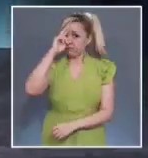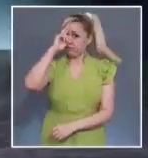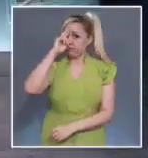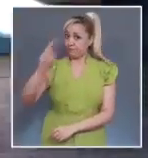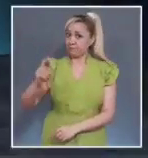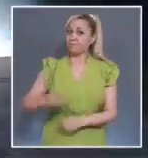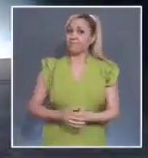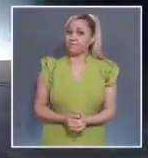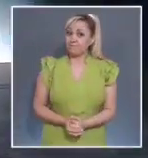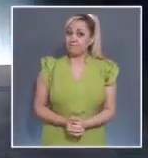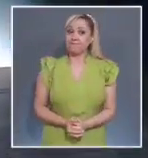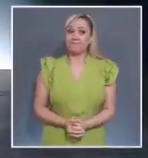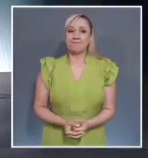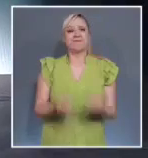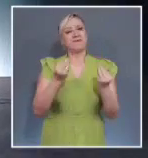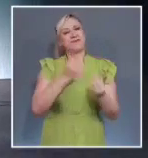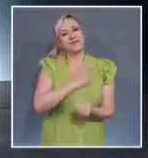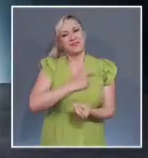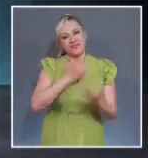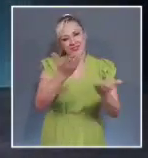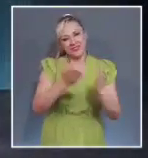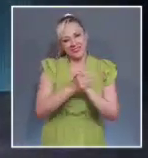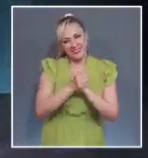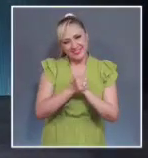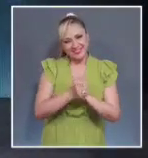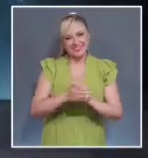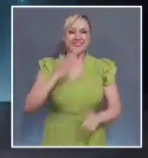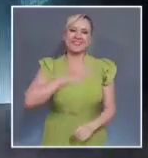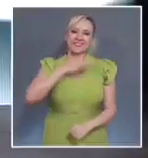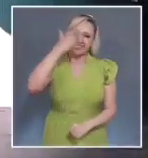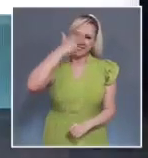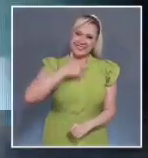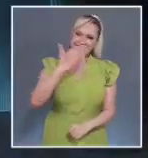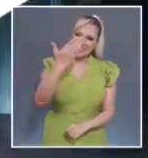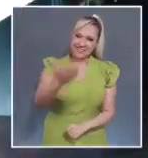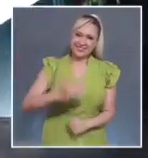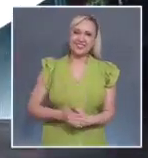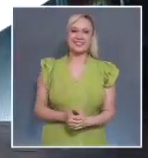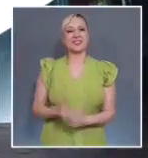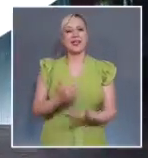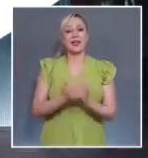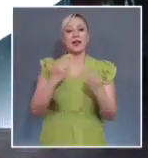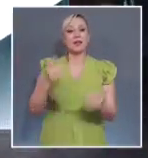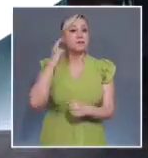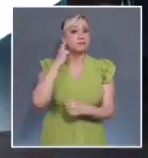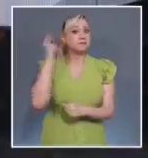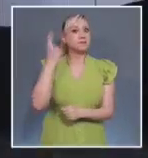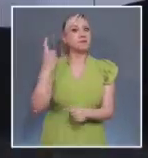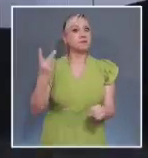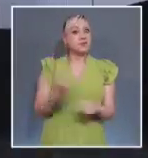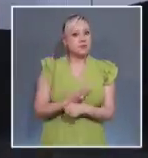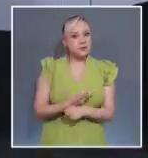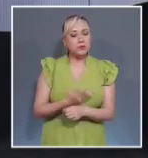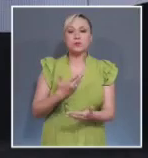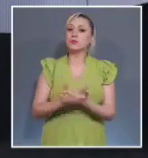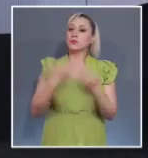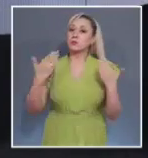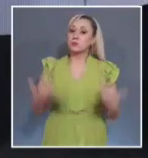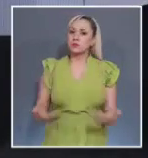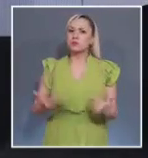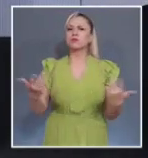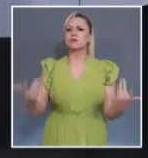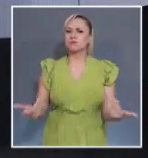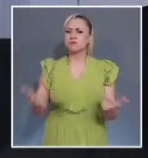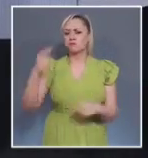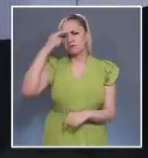Qué gusto saludarle. Muy buenas noches. Vámonos con toda la información. Con la fijación de los efectos, el Pleno de la